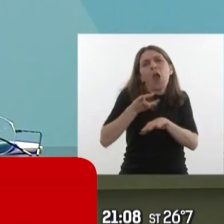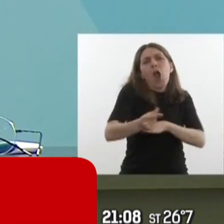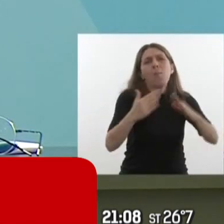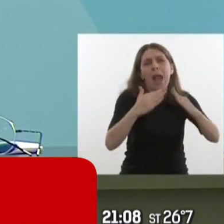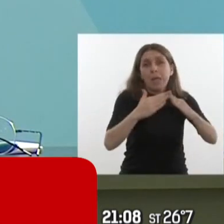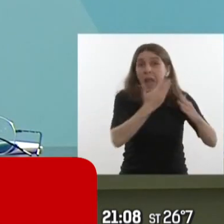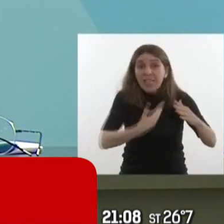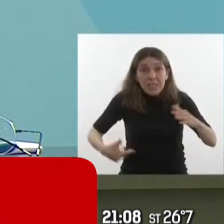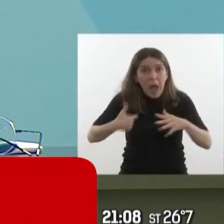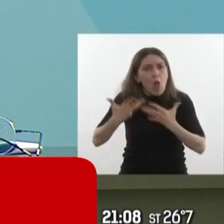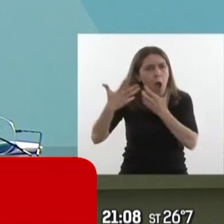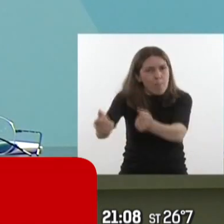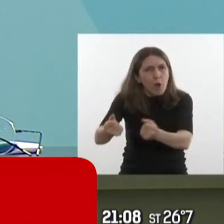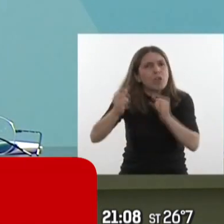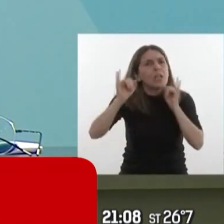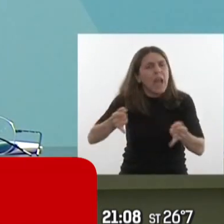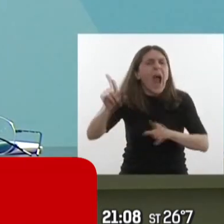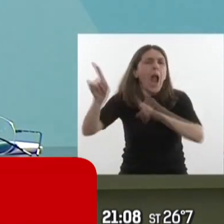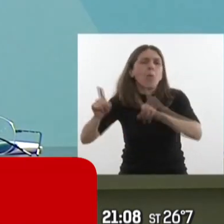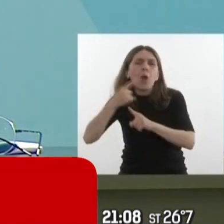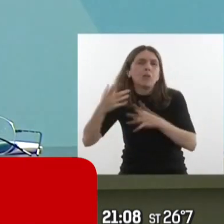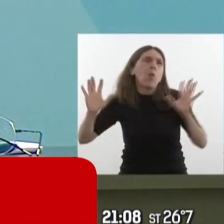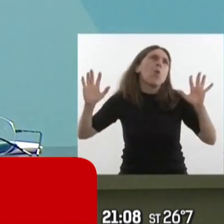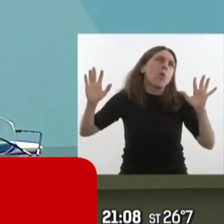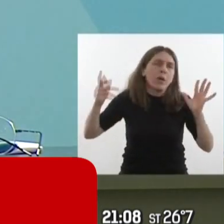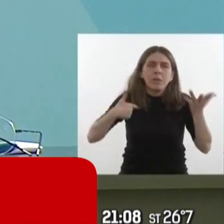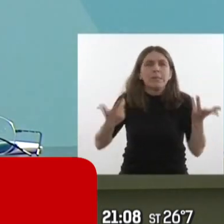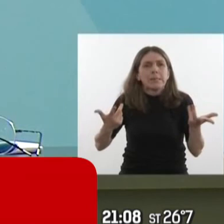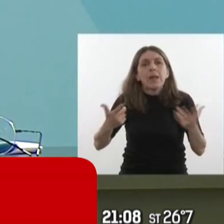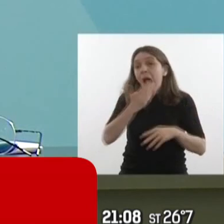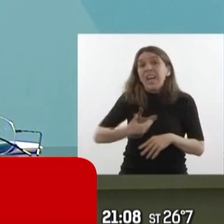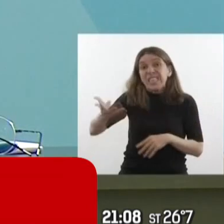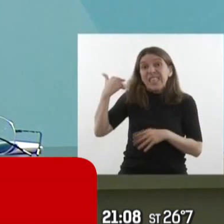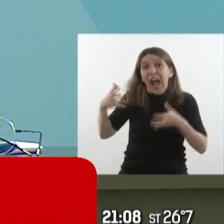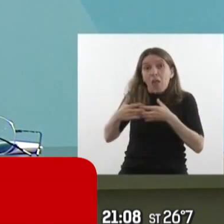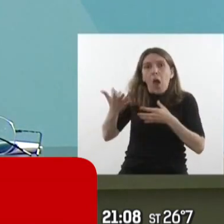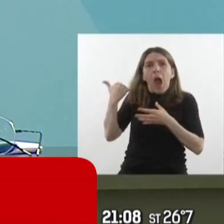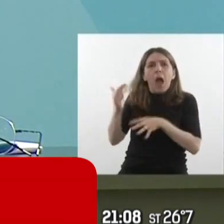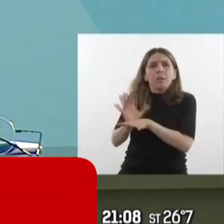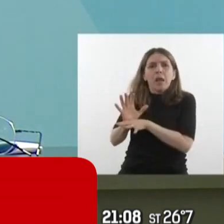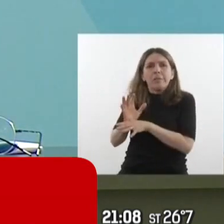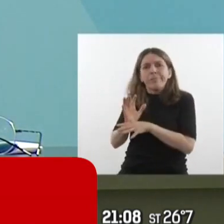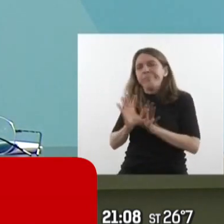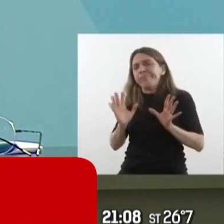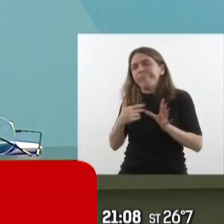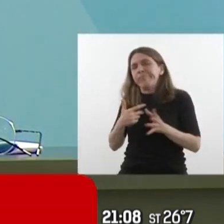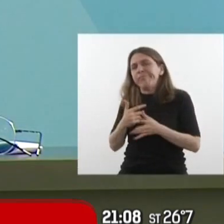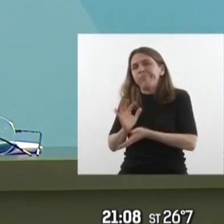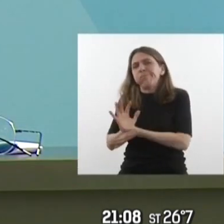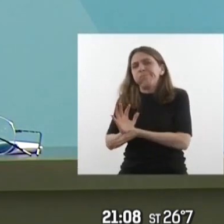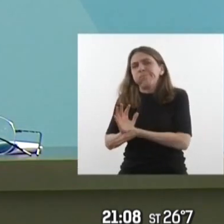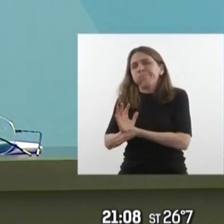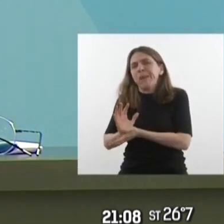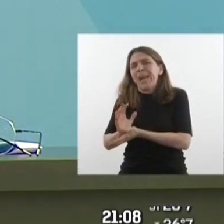Estado va a estar allí, mal que le pese a algunos. Cuando el Estado estuvo ausente, unos pícaros se llevaron la alegría de los